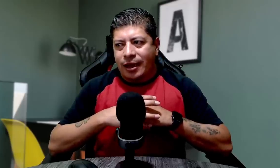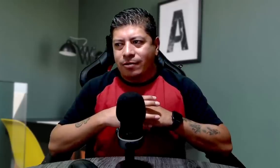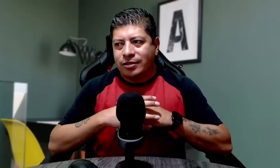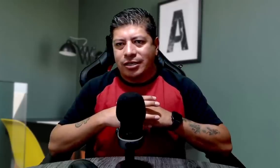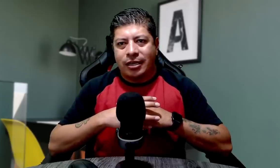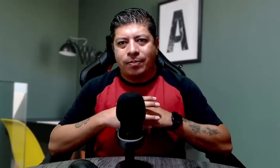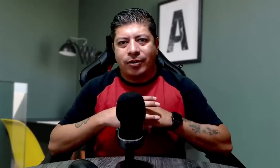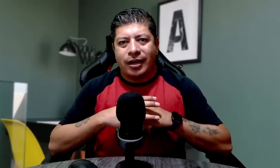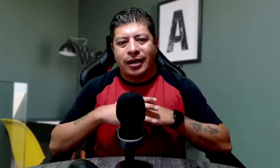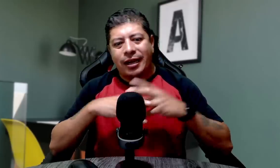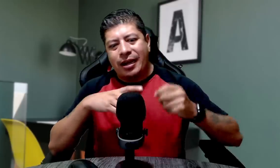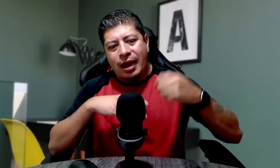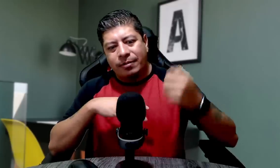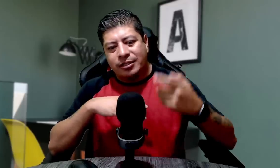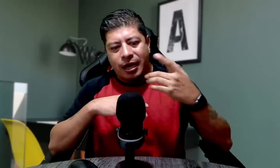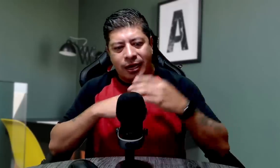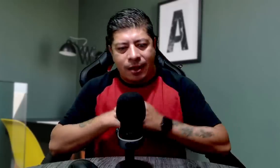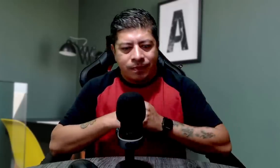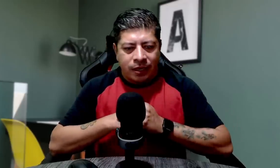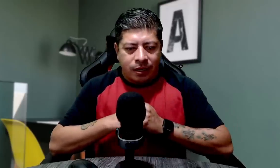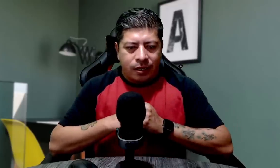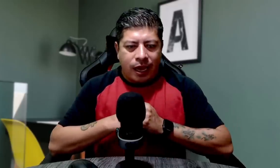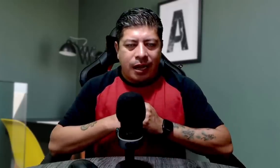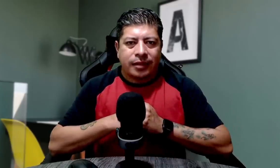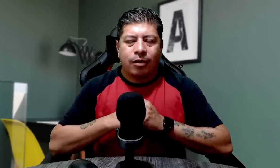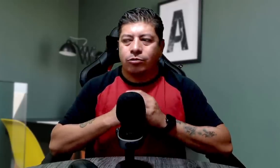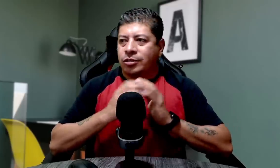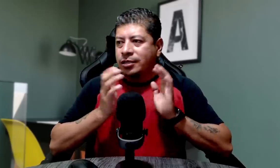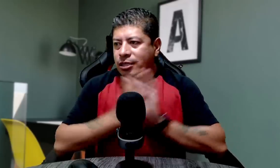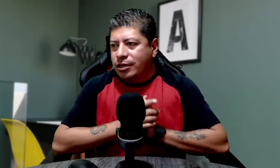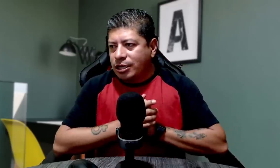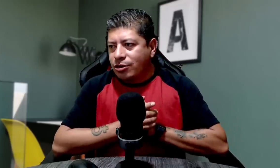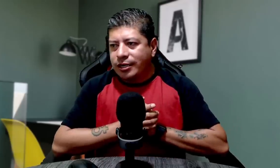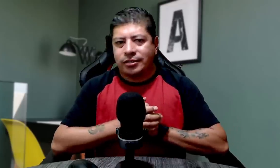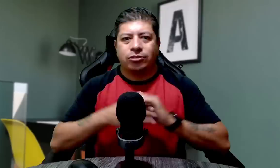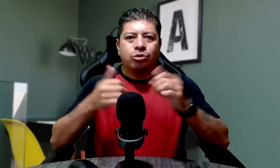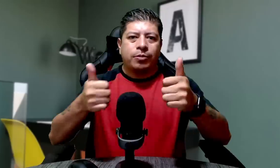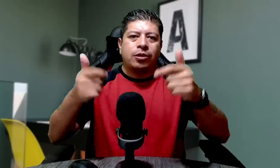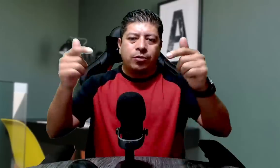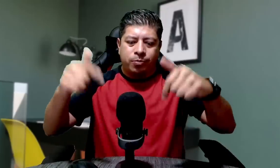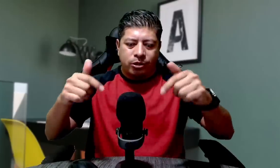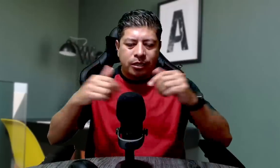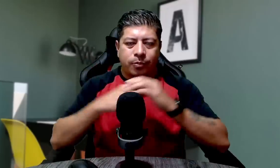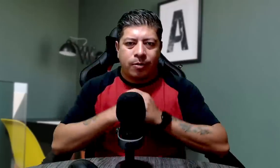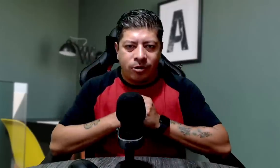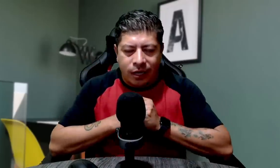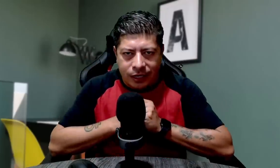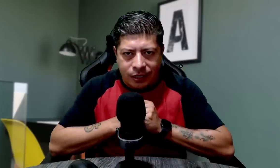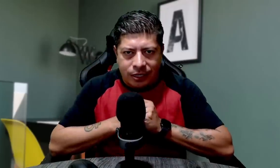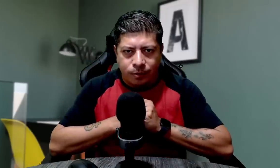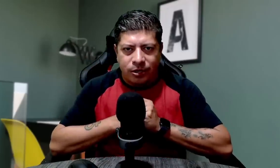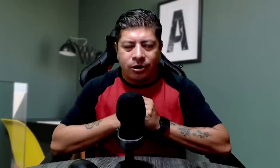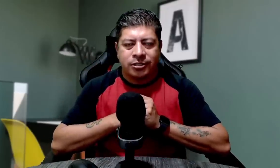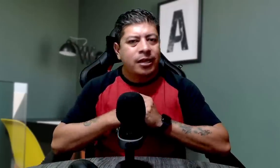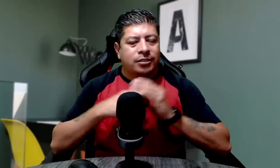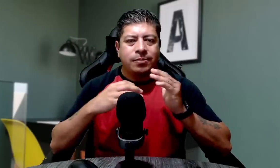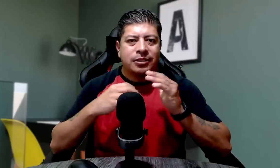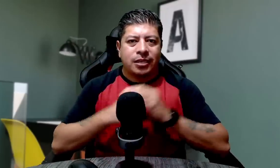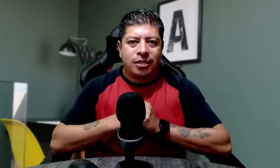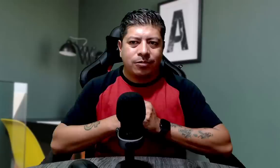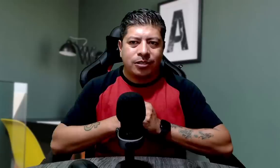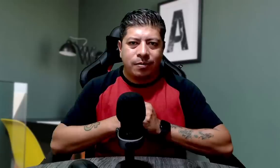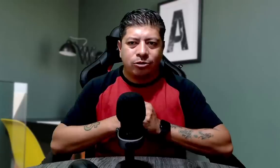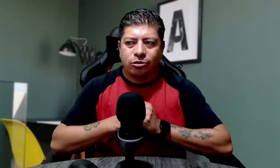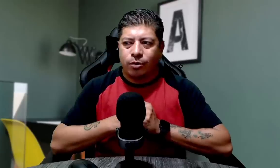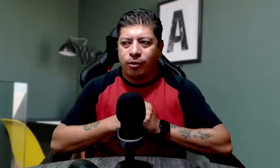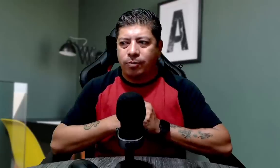ahora sí que ponerle la bisagra al ataúd señor señores su comentario muy importante póngamelo en la cajita de las opiniones sin